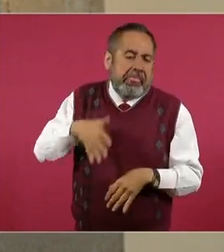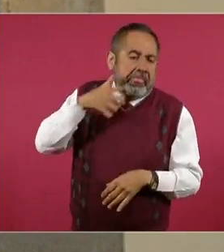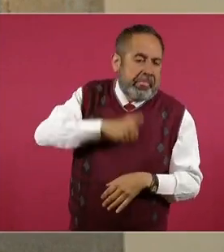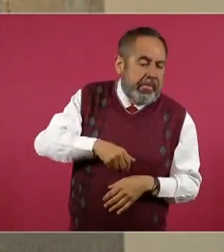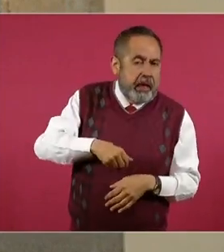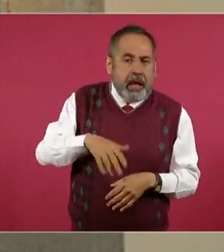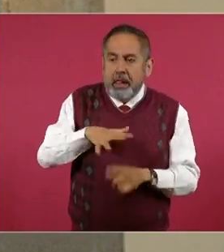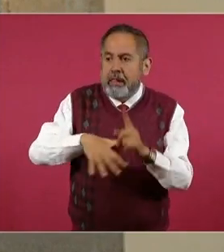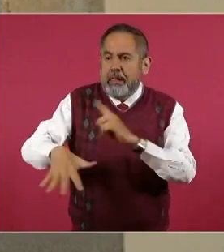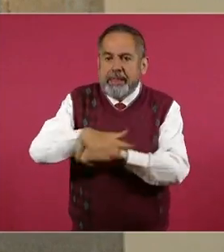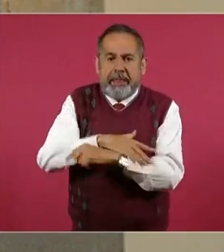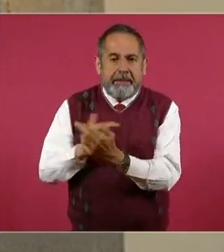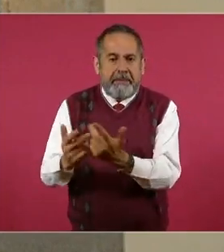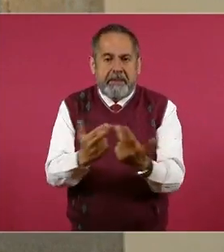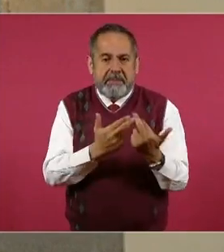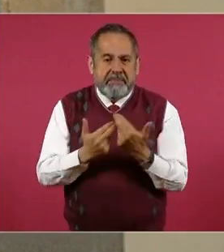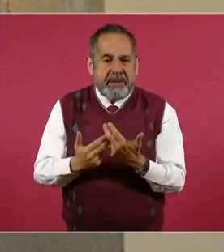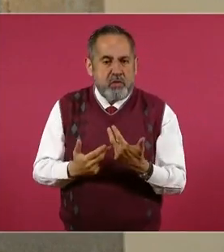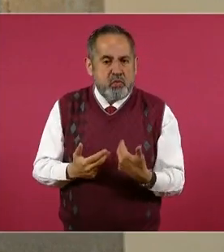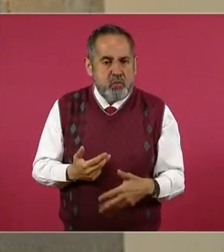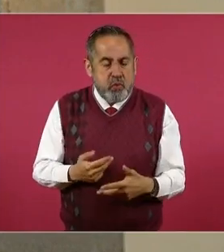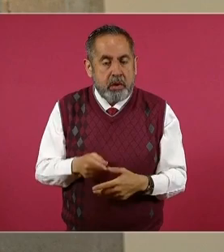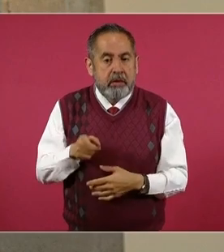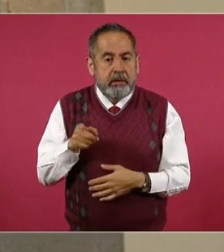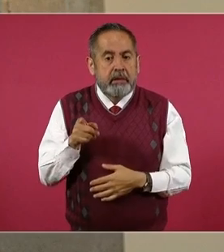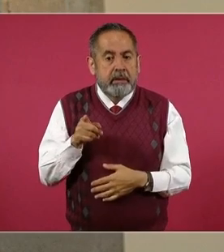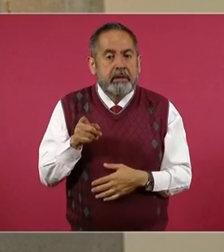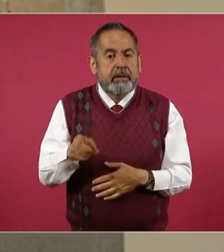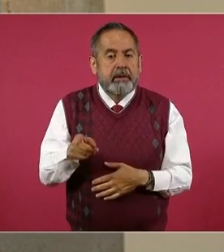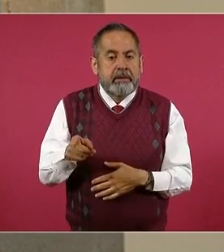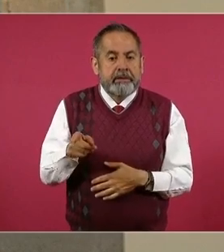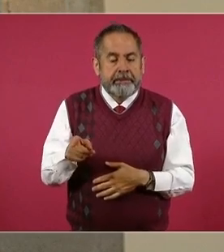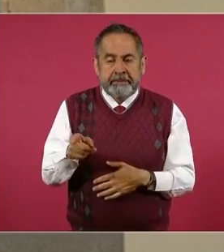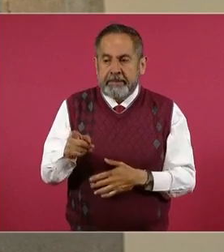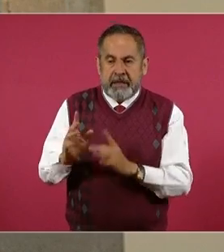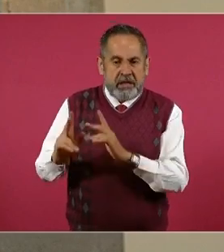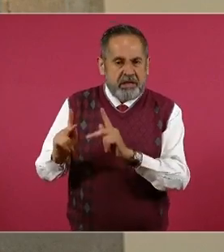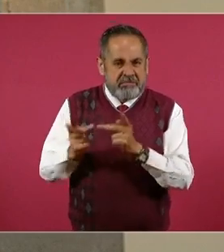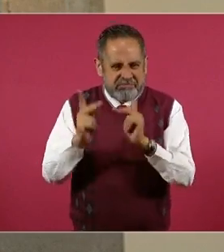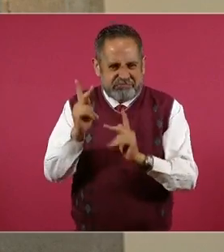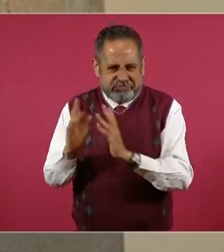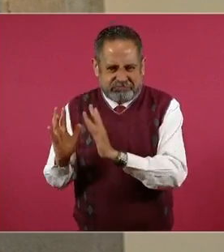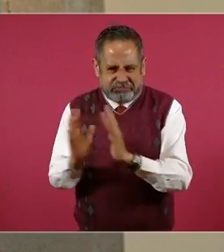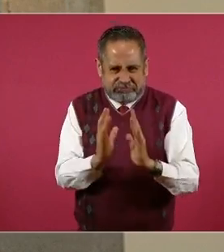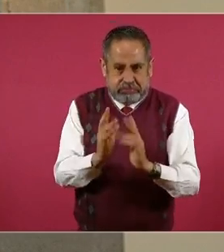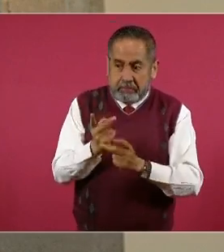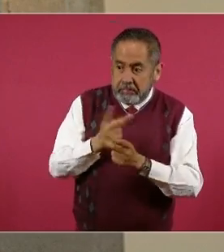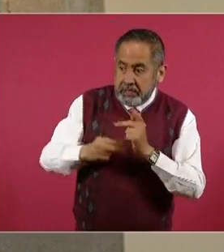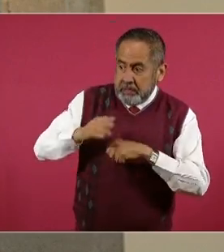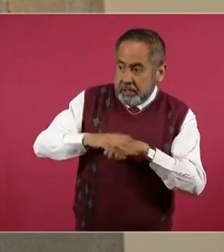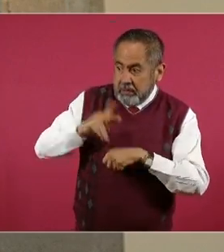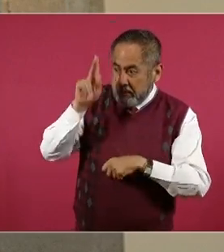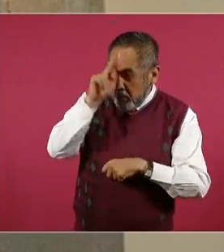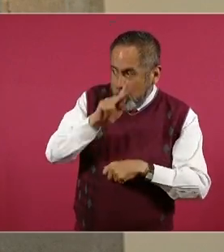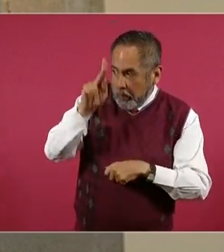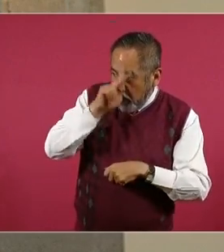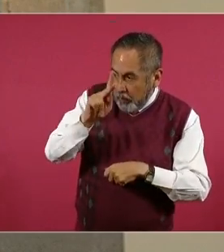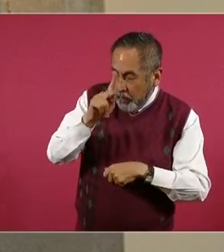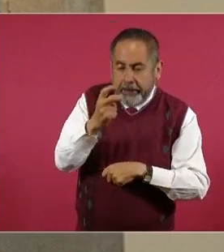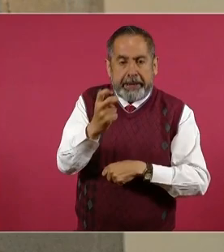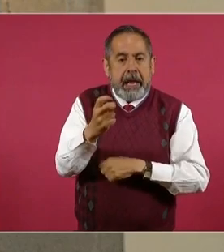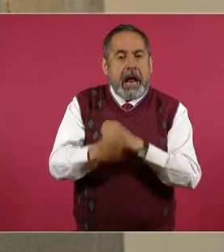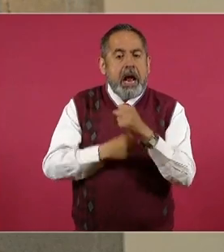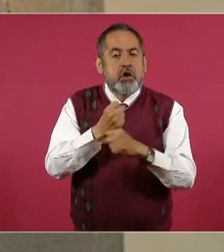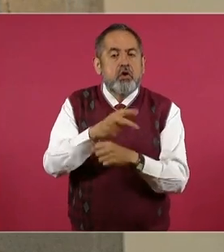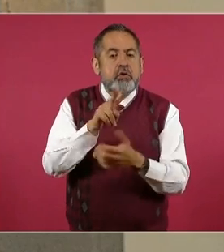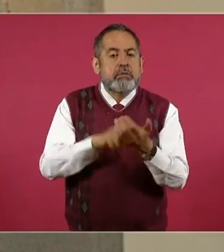descomposición de esta macroalga. Esta arribazón se agrava, es por eso que en